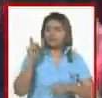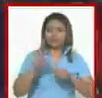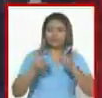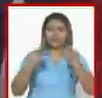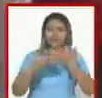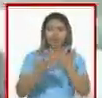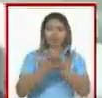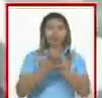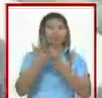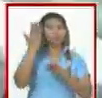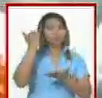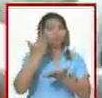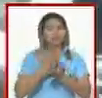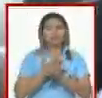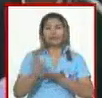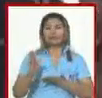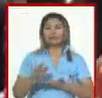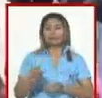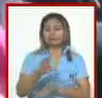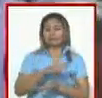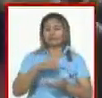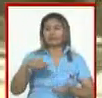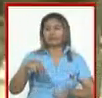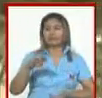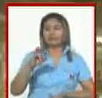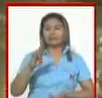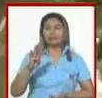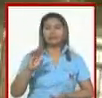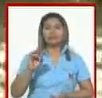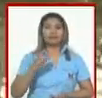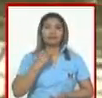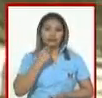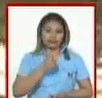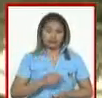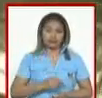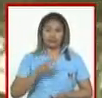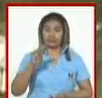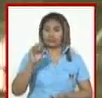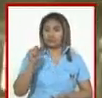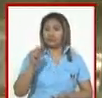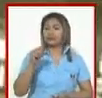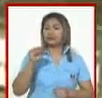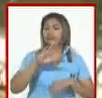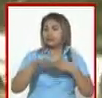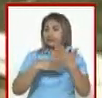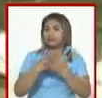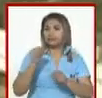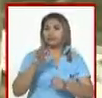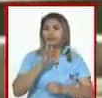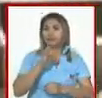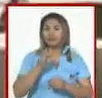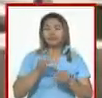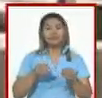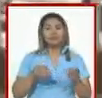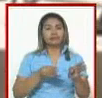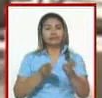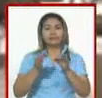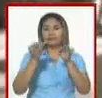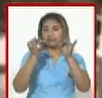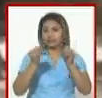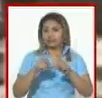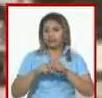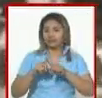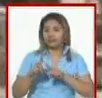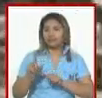debería de ir a prisión por expulsar a la mafiosa quiborax en el más dicen que todos tienen derecho a expresar sus ideas pero de forma personal